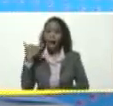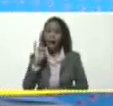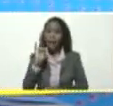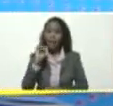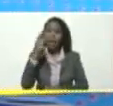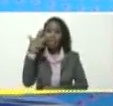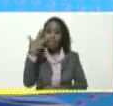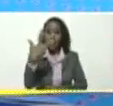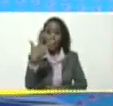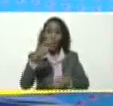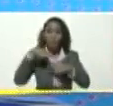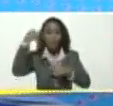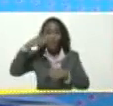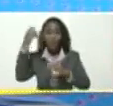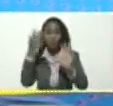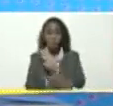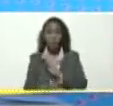videos.